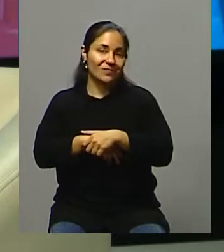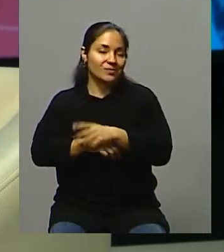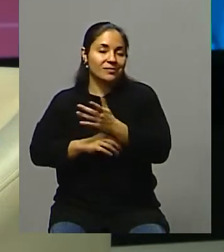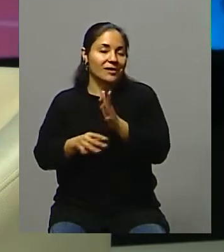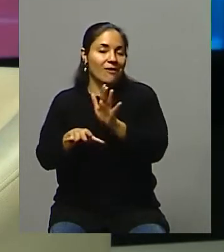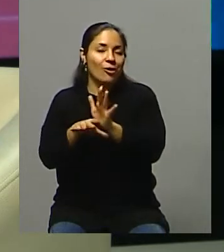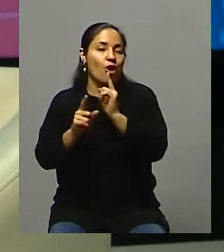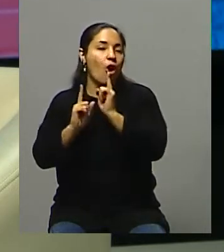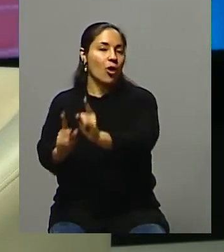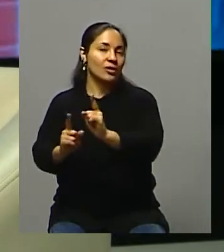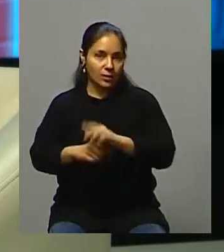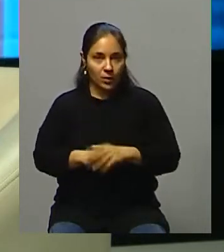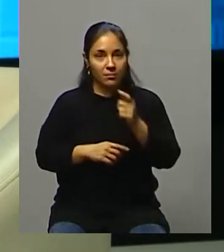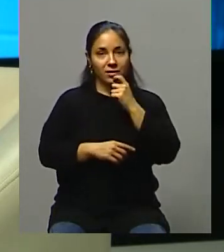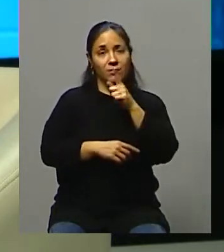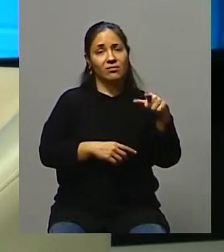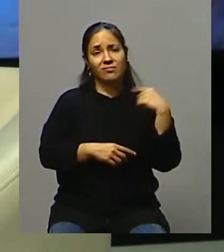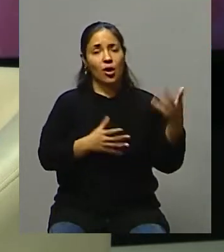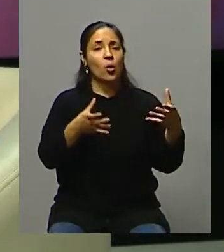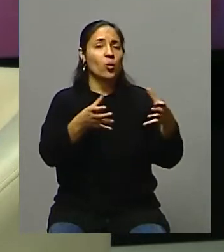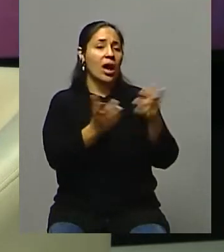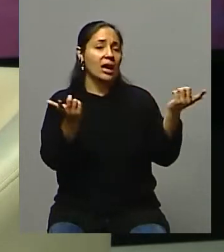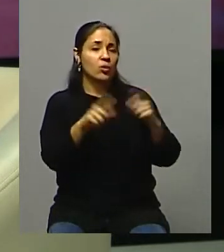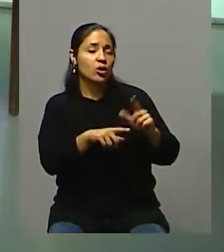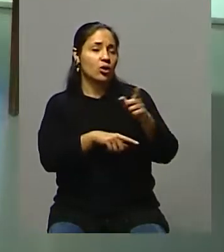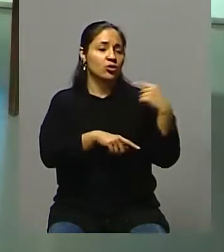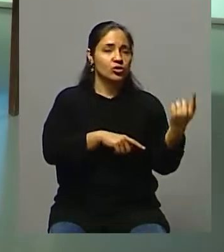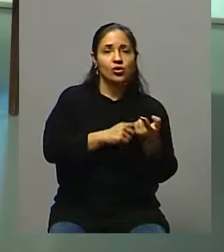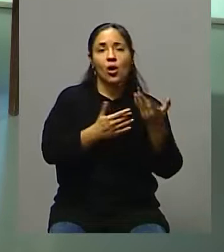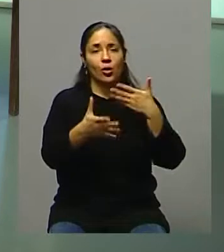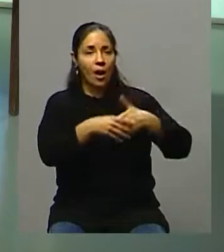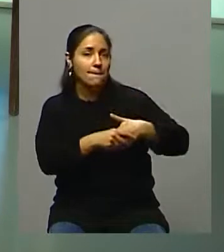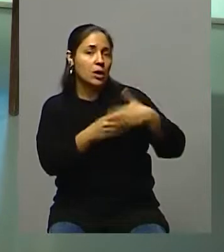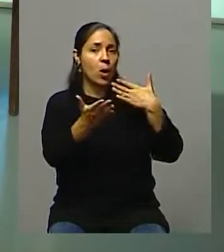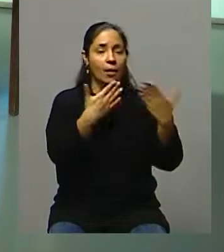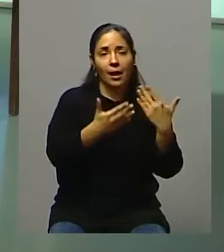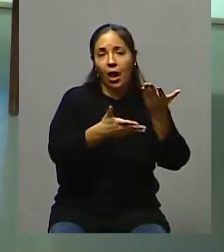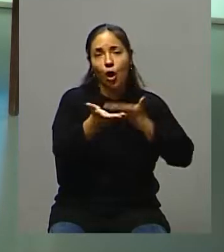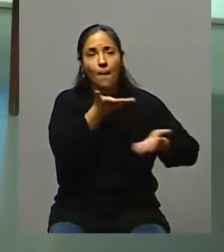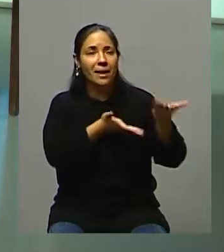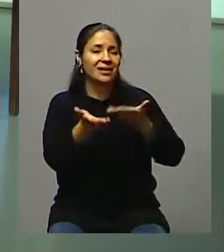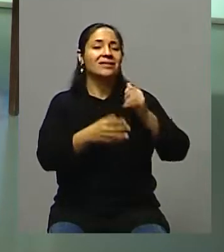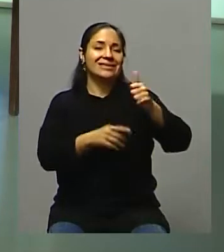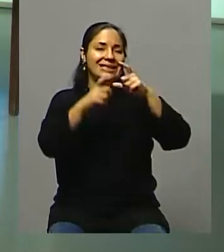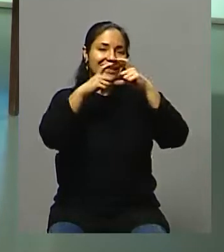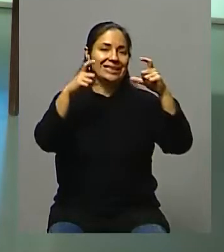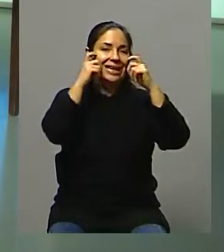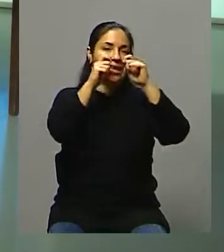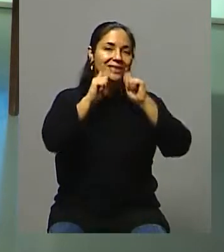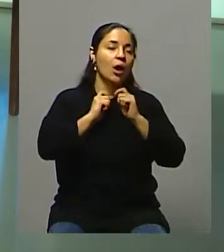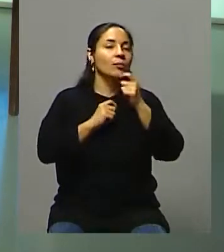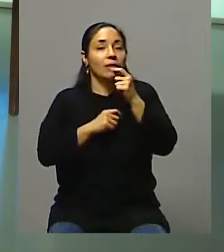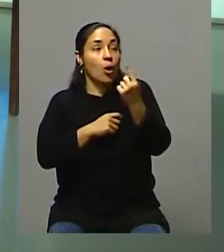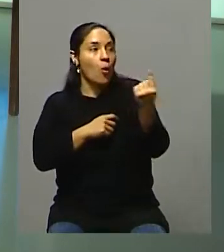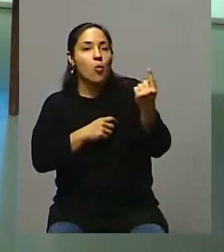cuando vamos a comer o hablar, en donde estamos solamente nosotros, nos sacamos el barbijo, salvo obviamente que alguien esté con síntomas respiratorios,